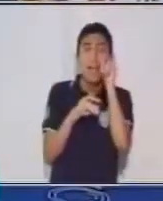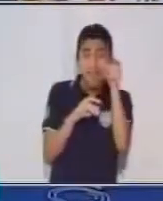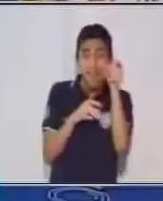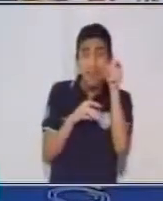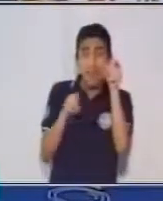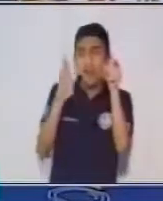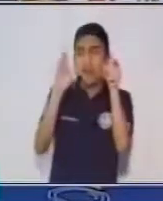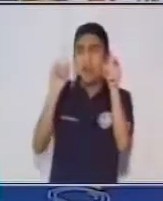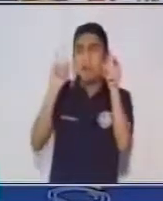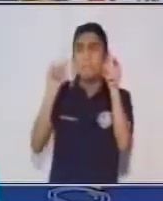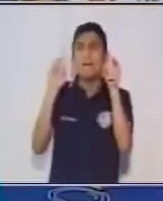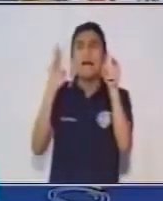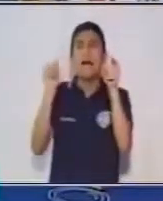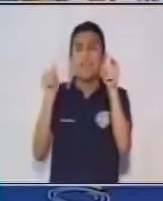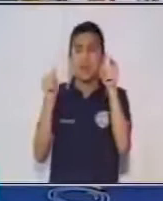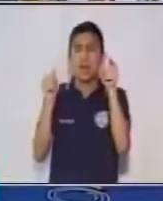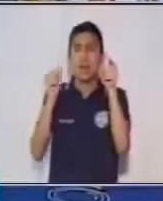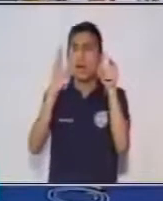bajaba.